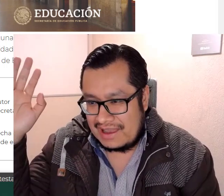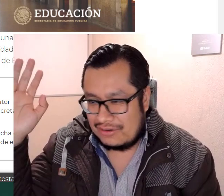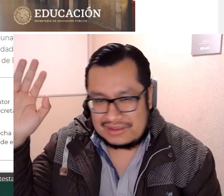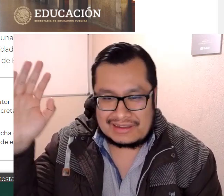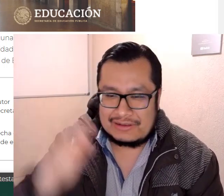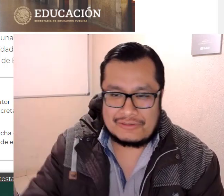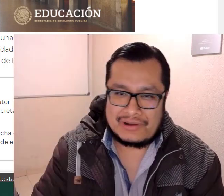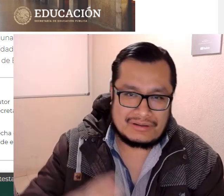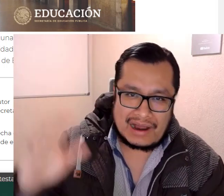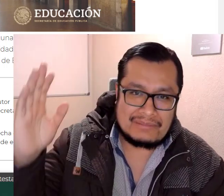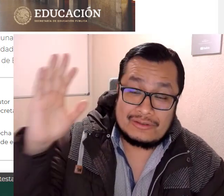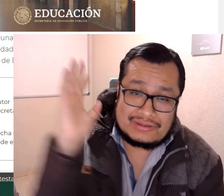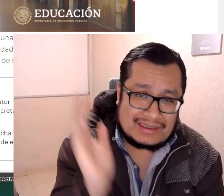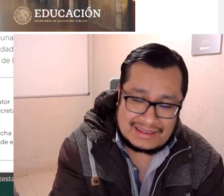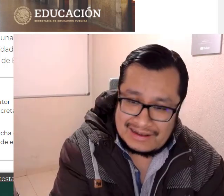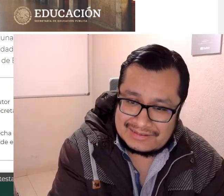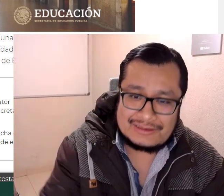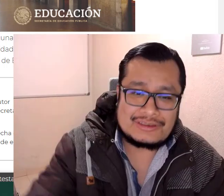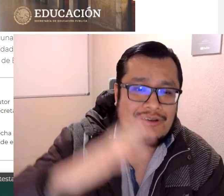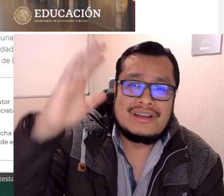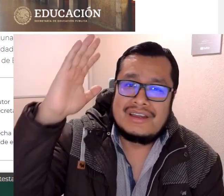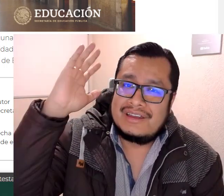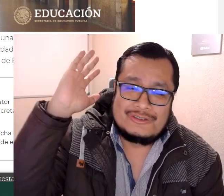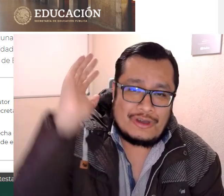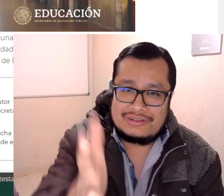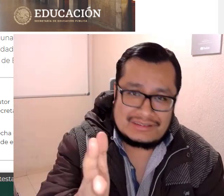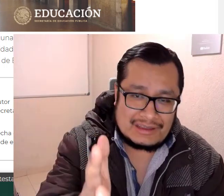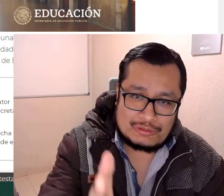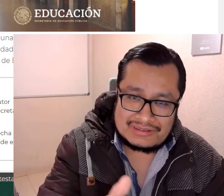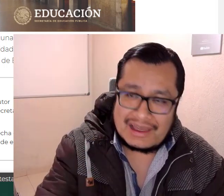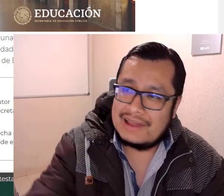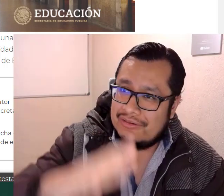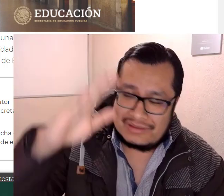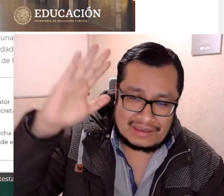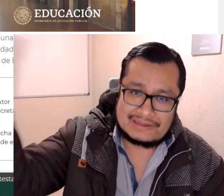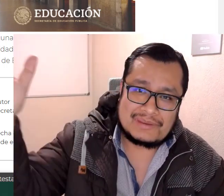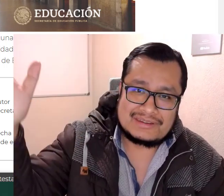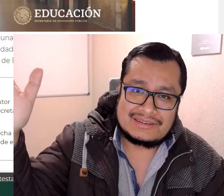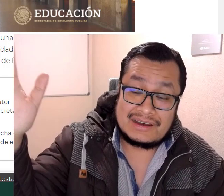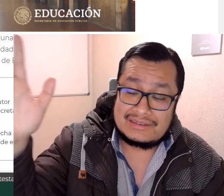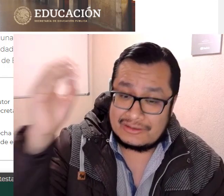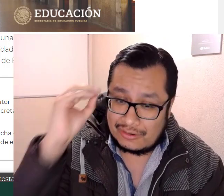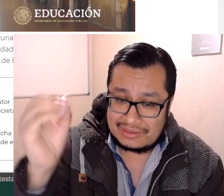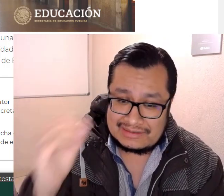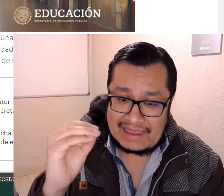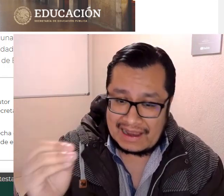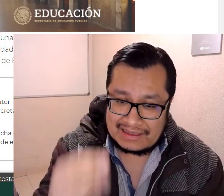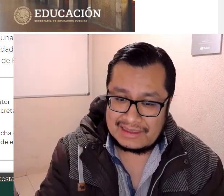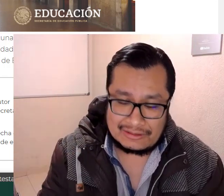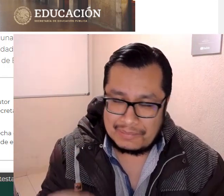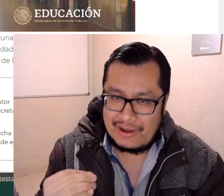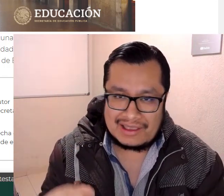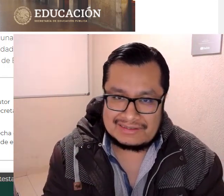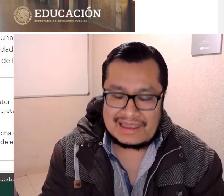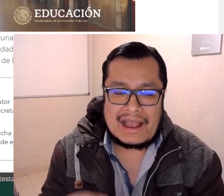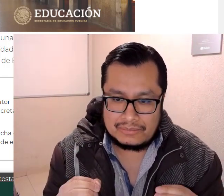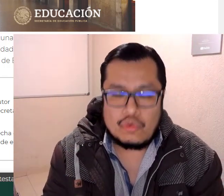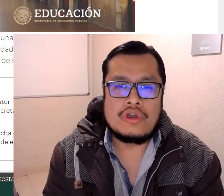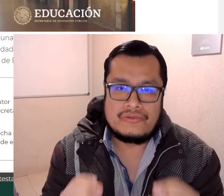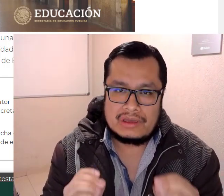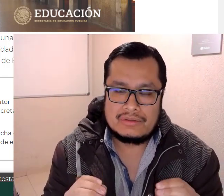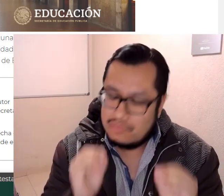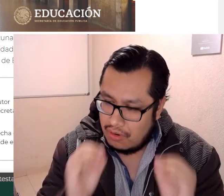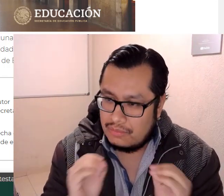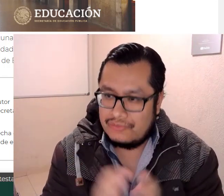todo el día creo que está haciendo frío al menos aquí en el centro no se siento estado y en especial si él es del norte esté calientito pero aquí está